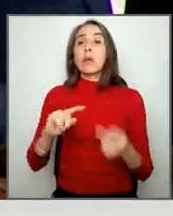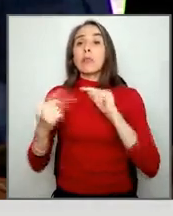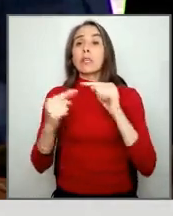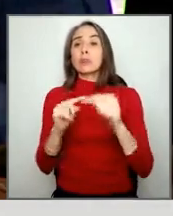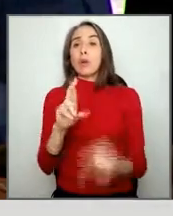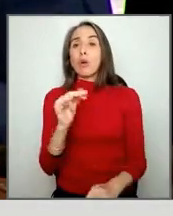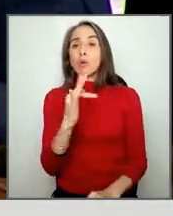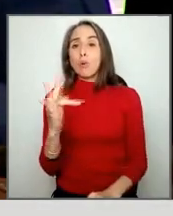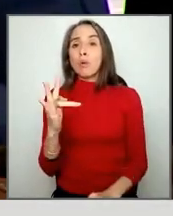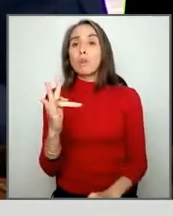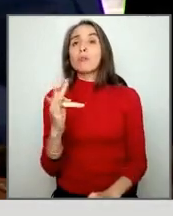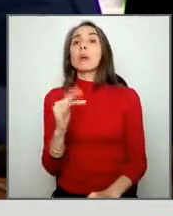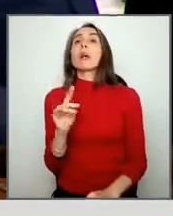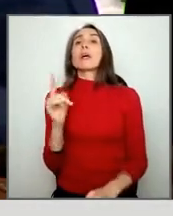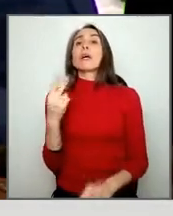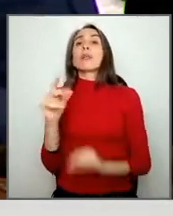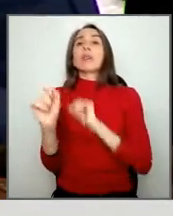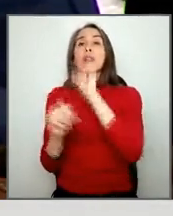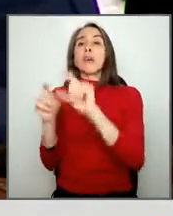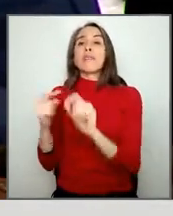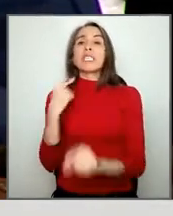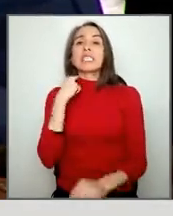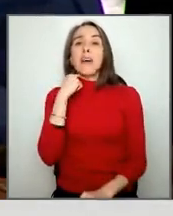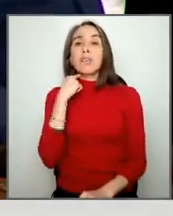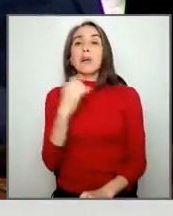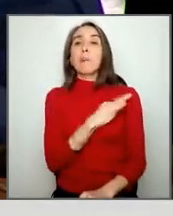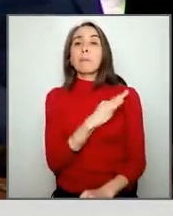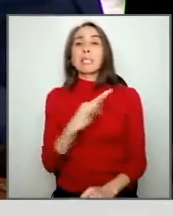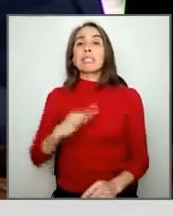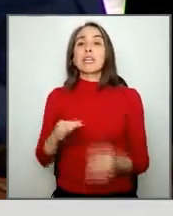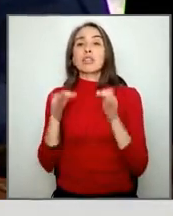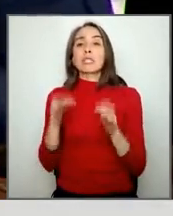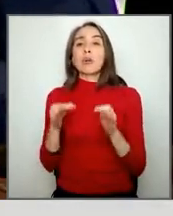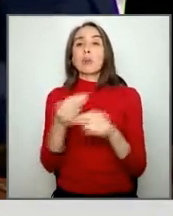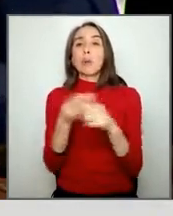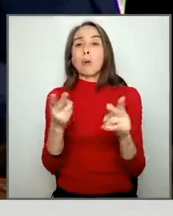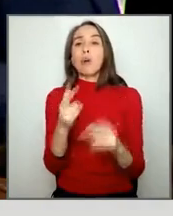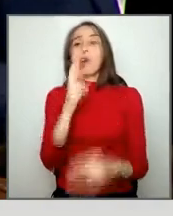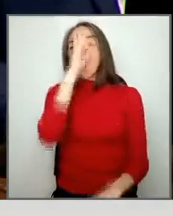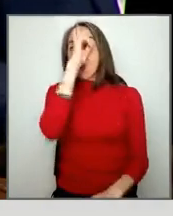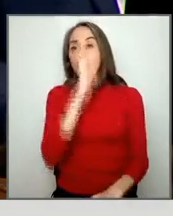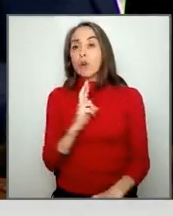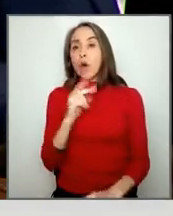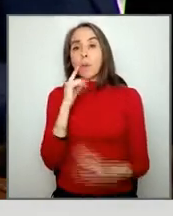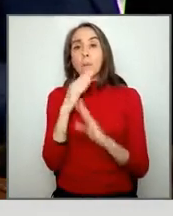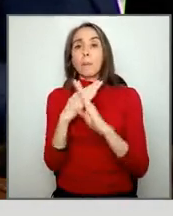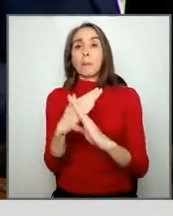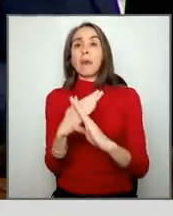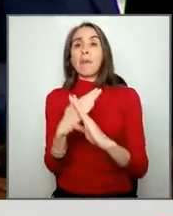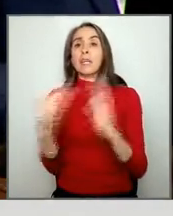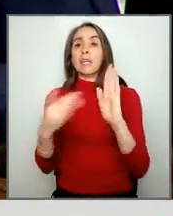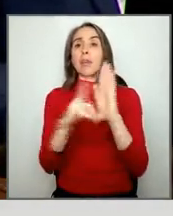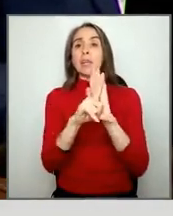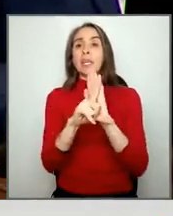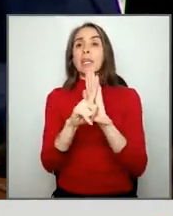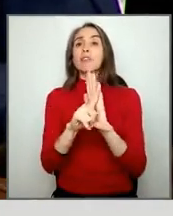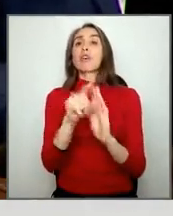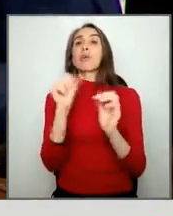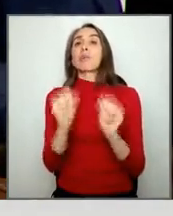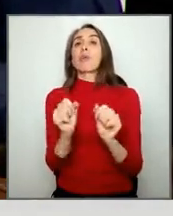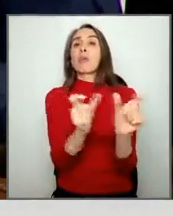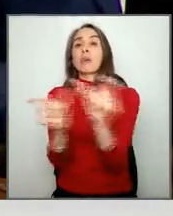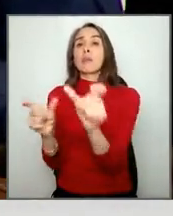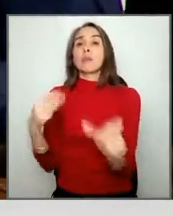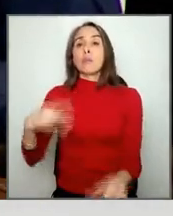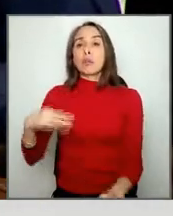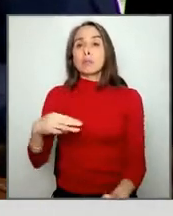absolutamente prioritaria el Ministerio de la seguridad pública el rol de prevención de delitos de parte de la municipalidades enfrentar el delito